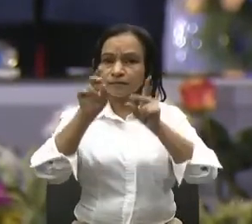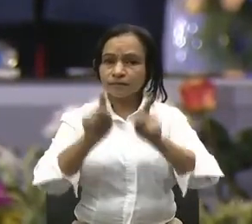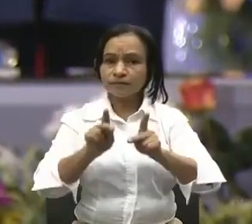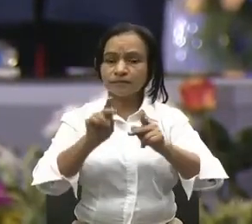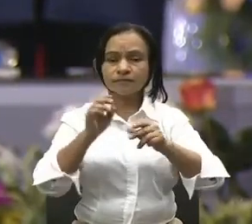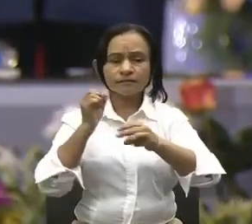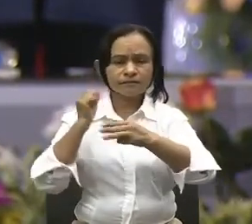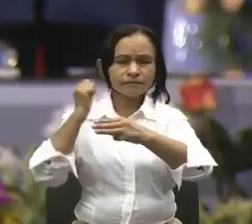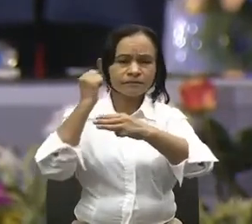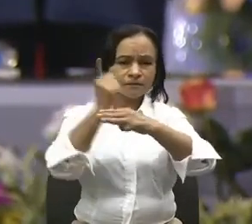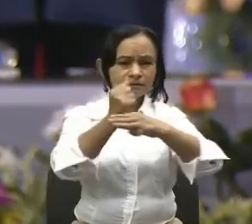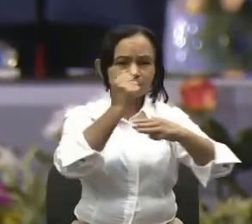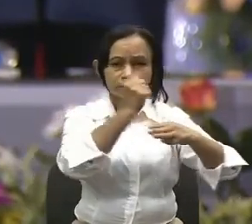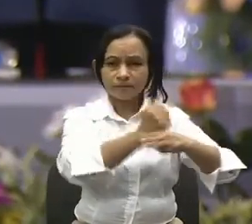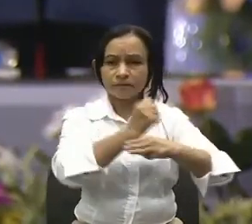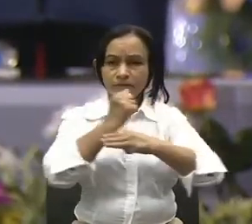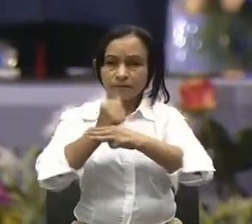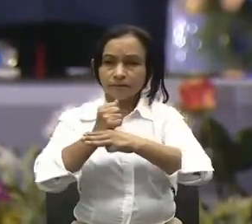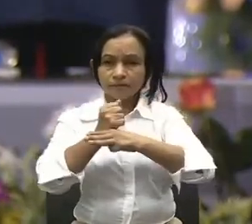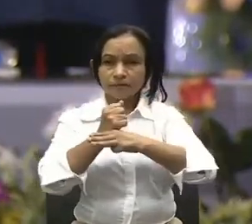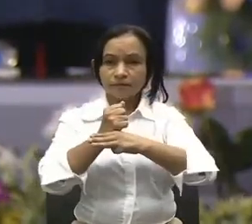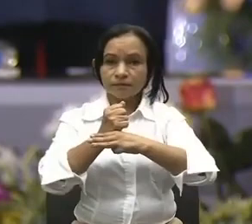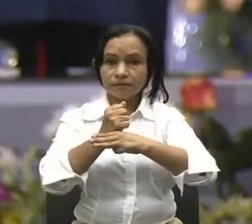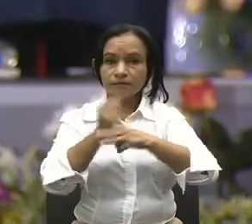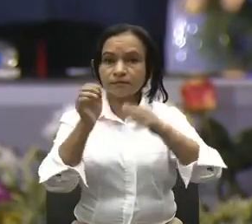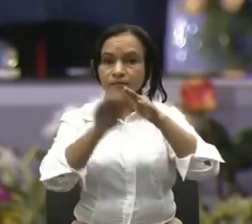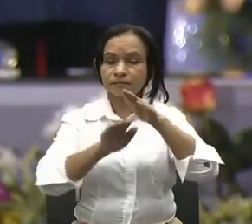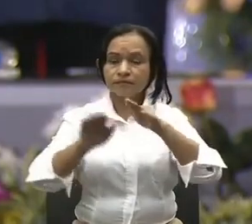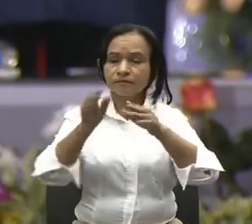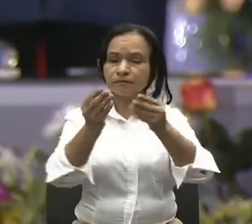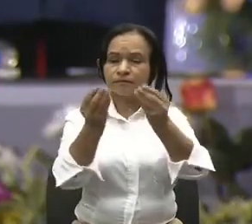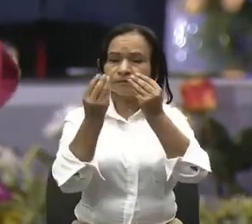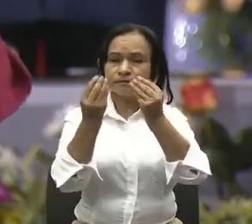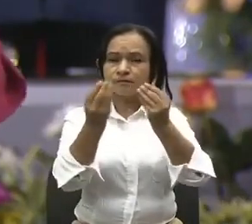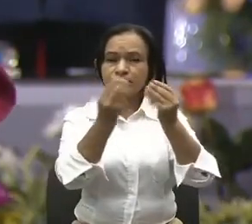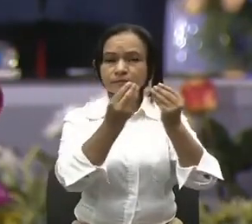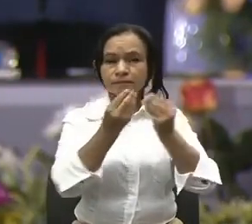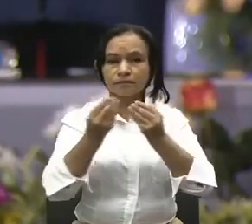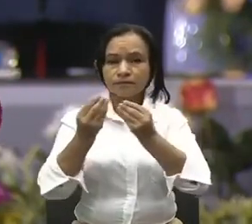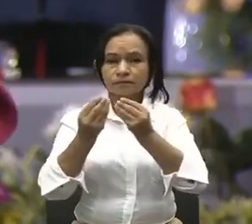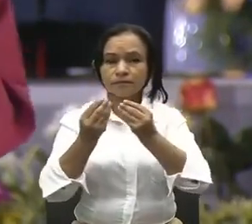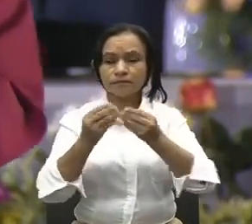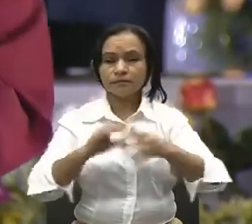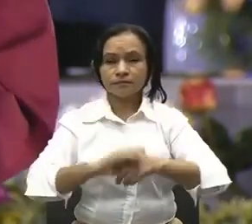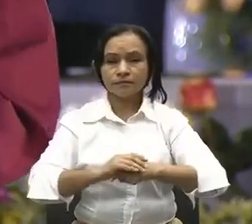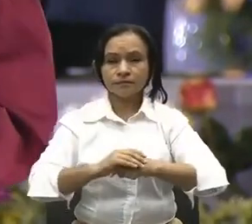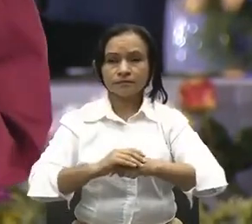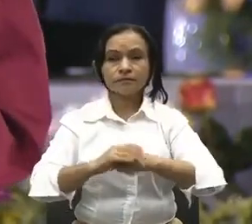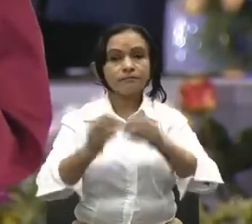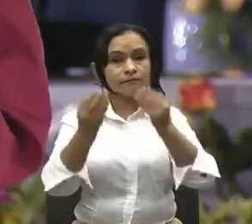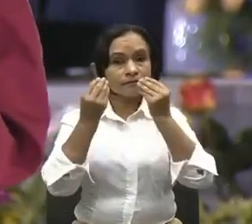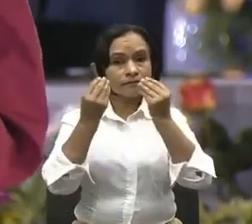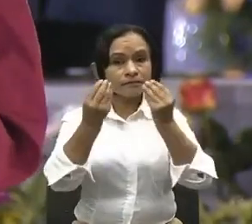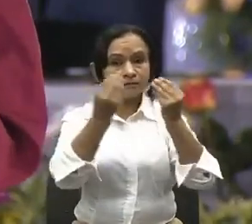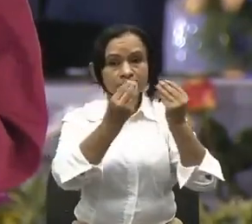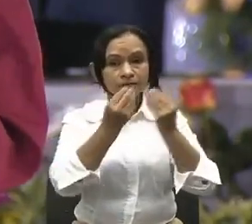y asesinaron a más de un centenar, casi dos